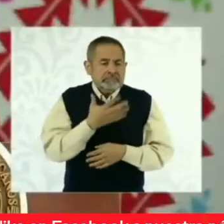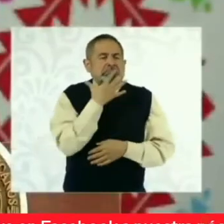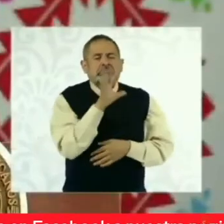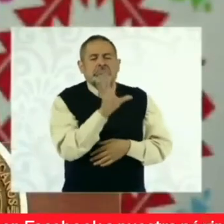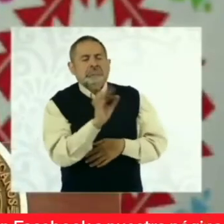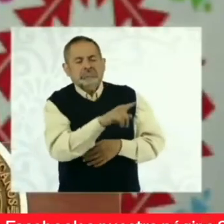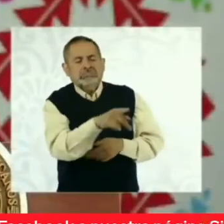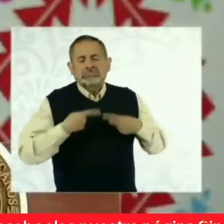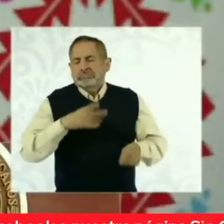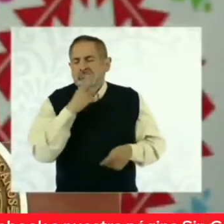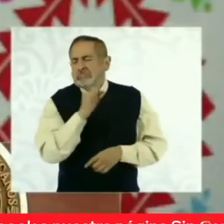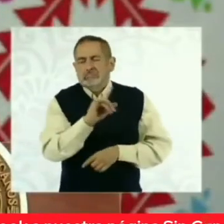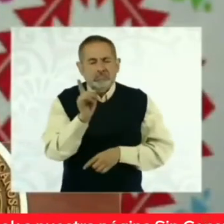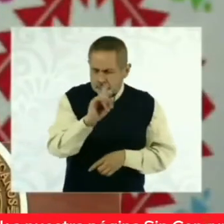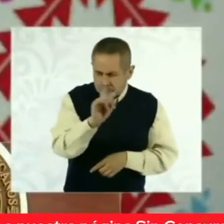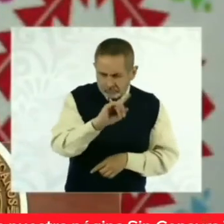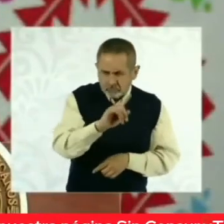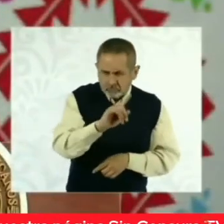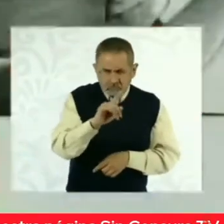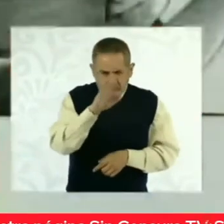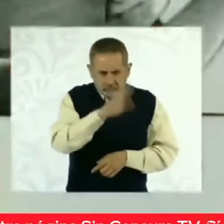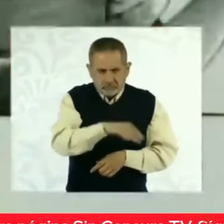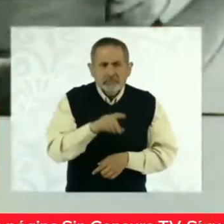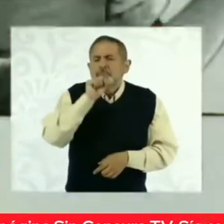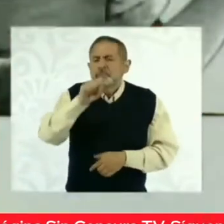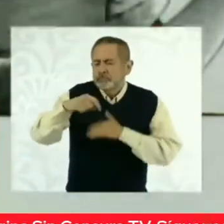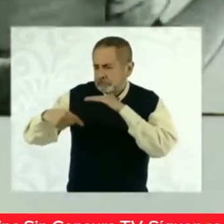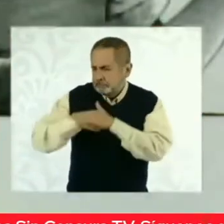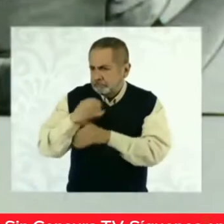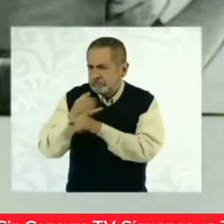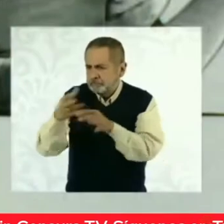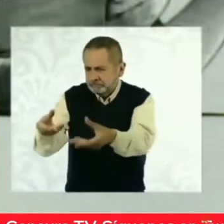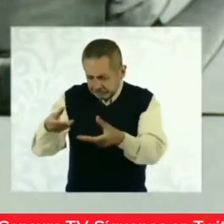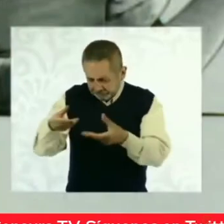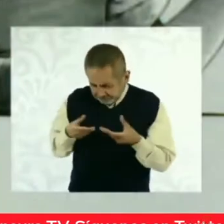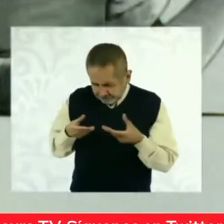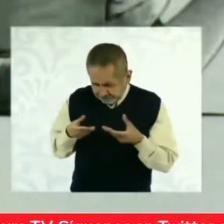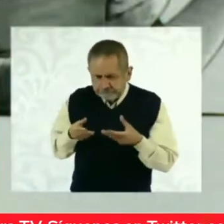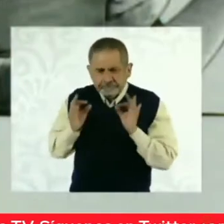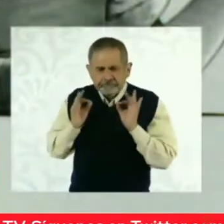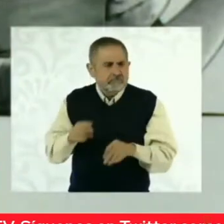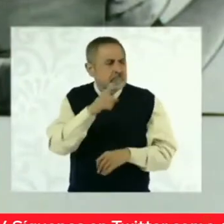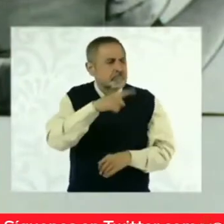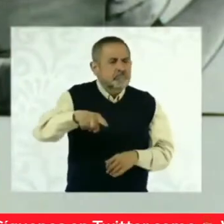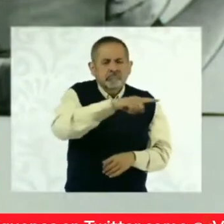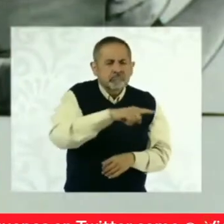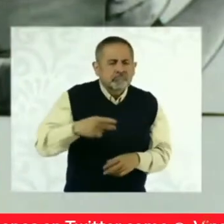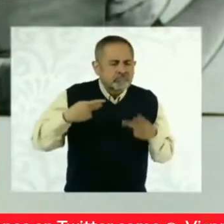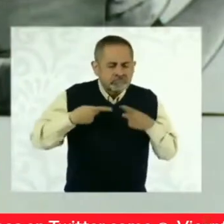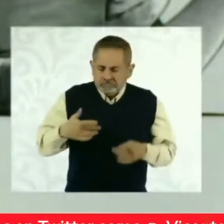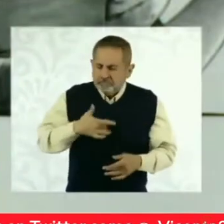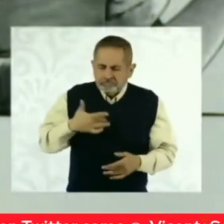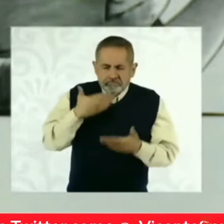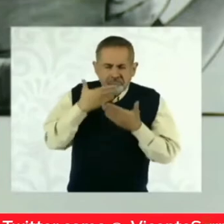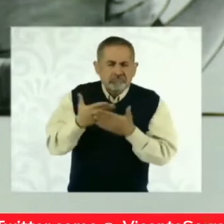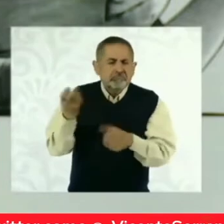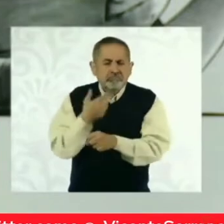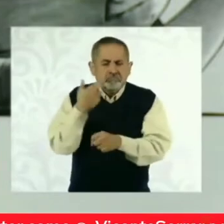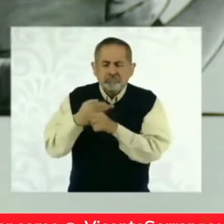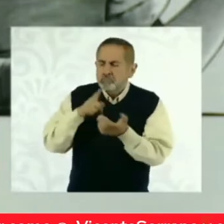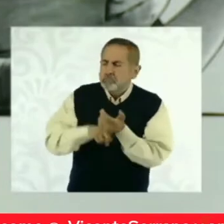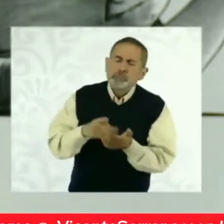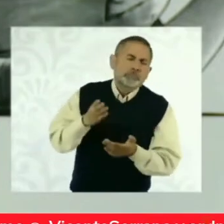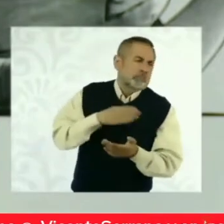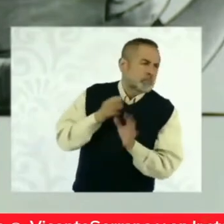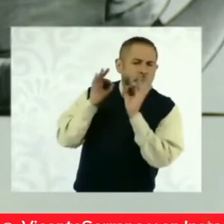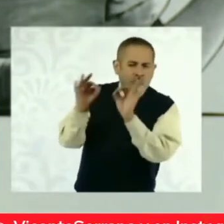minimizar el sentimiento de la población, yo también tengo información de que se recibió muy bien la presencia del secretario